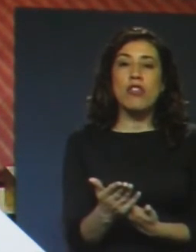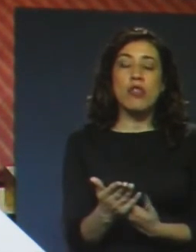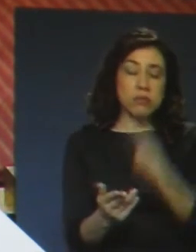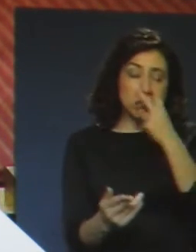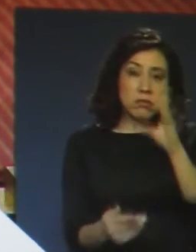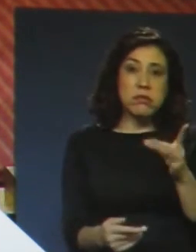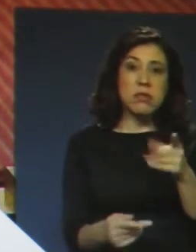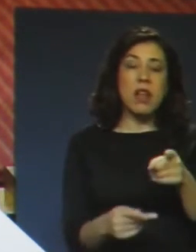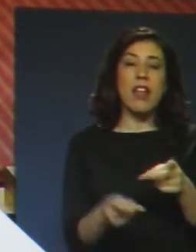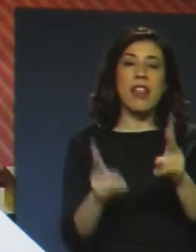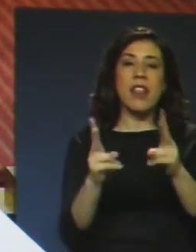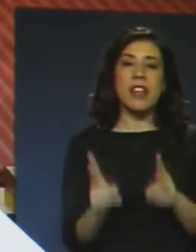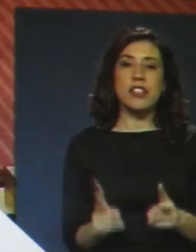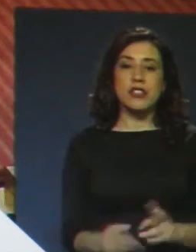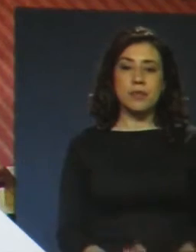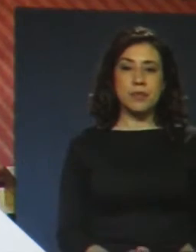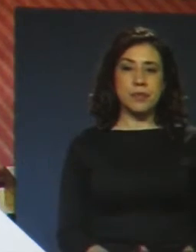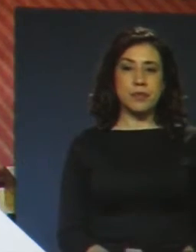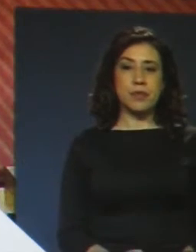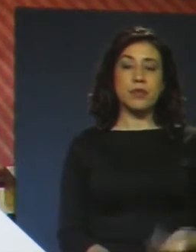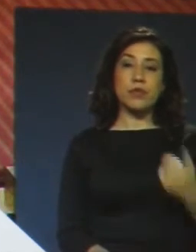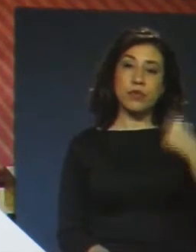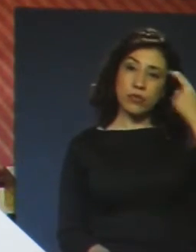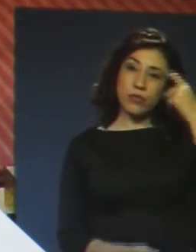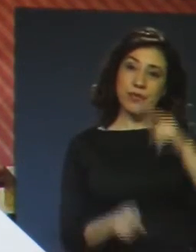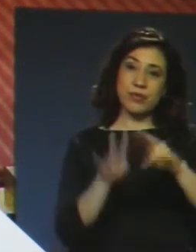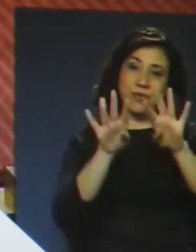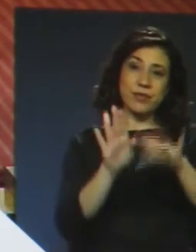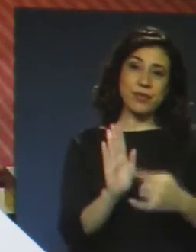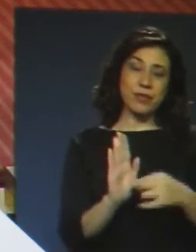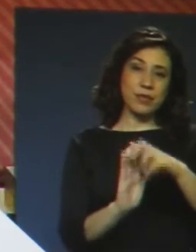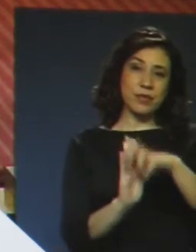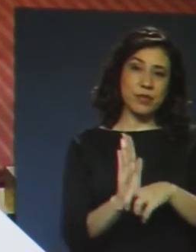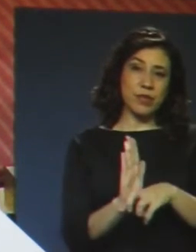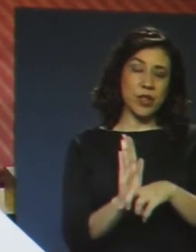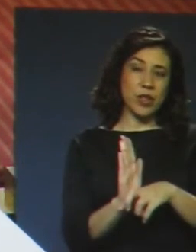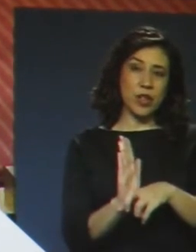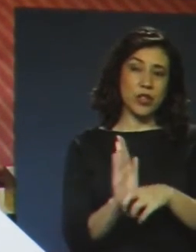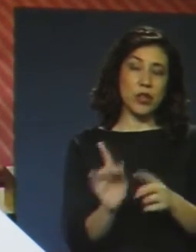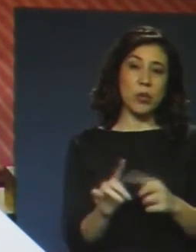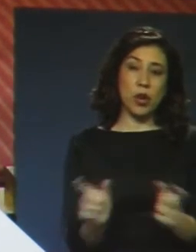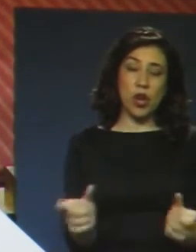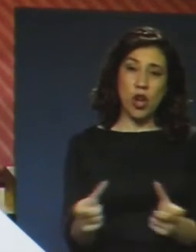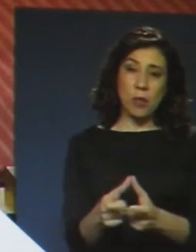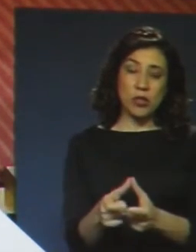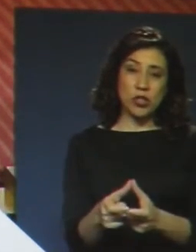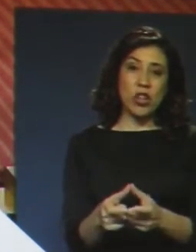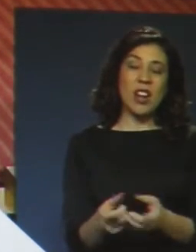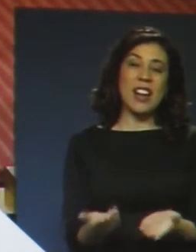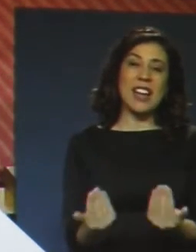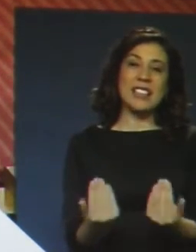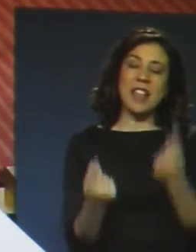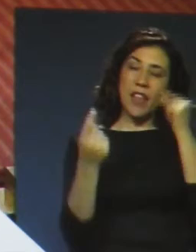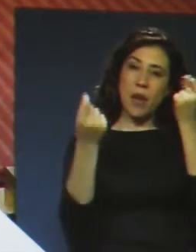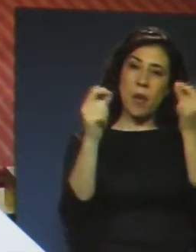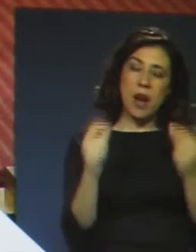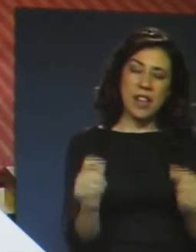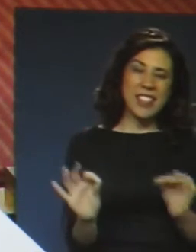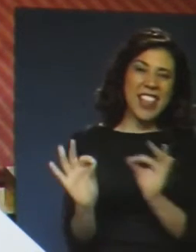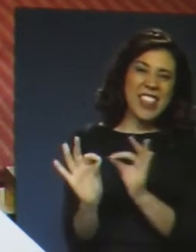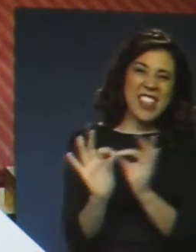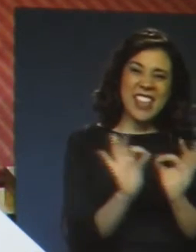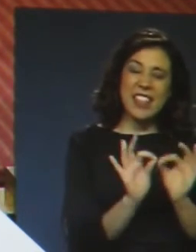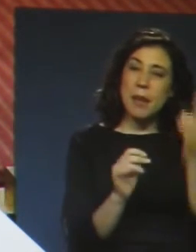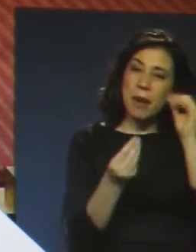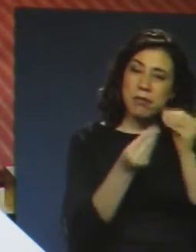esos derechos? En fin, creo que la redacción del proyecto sugerido por la Comisión requiere de una revisión acuciosa